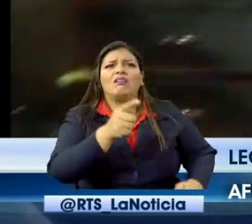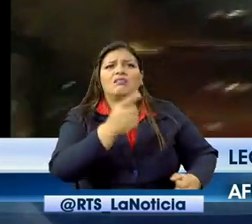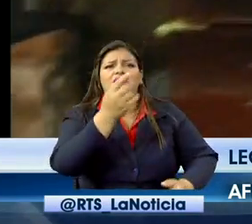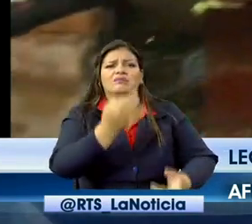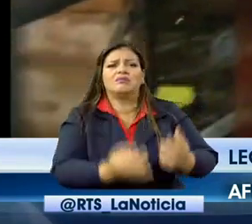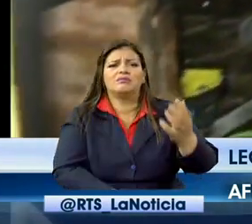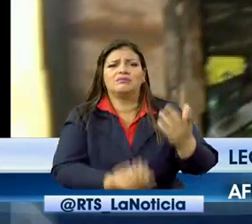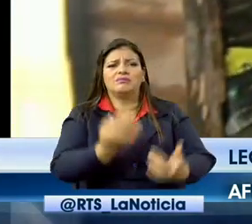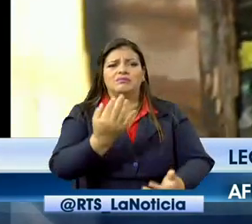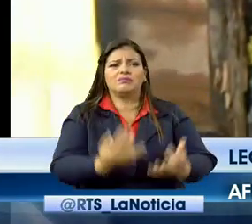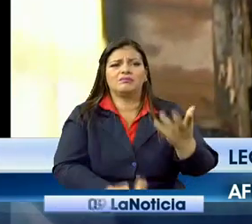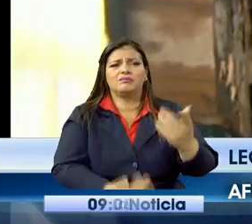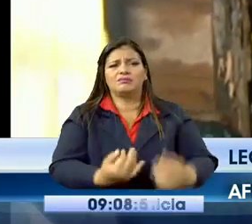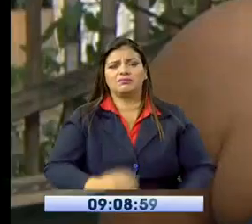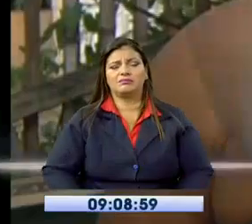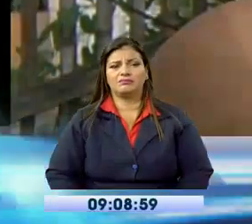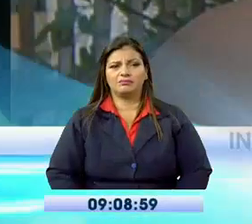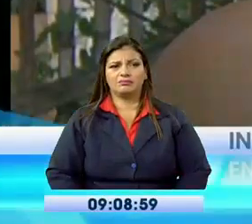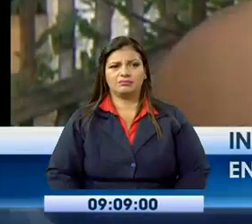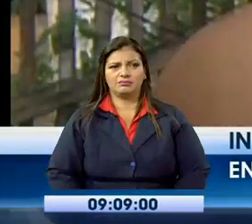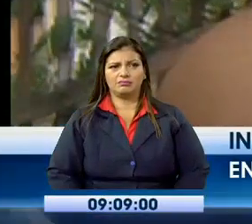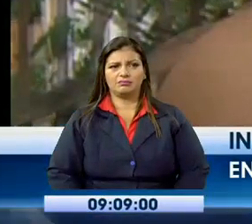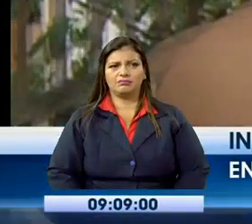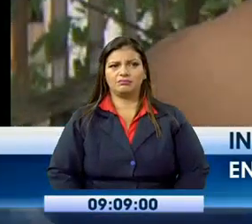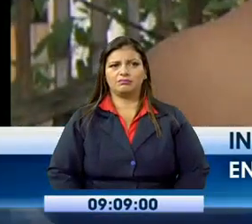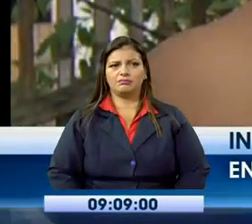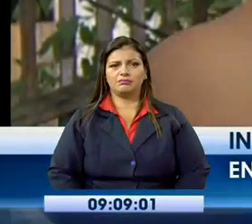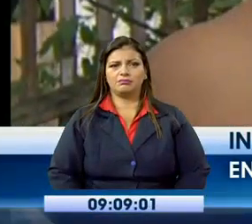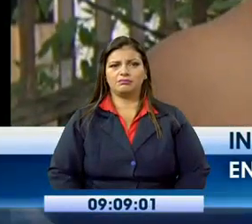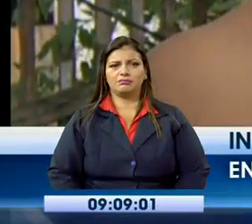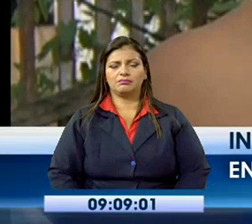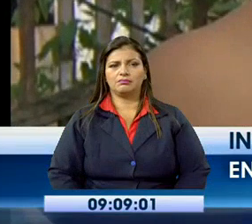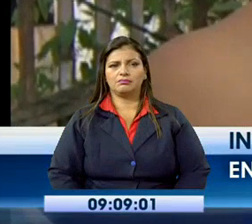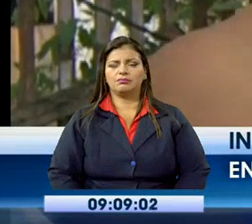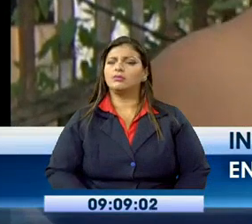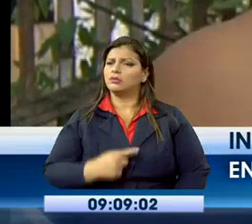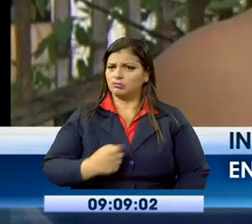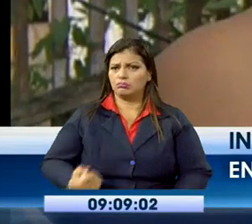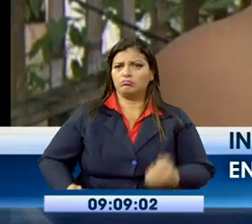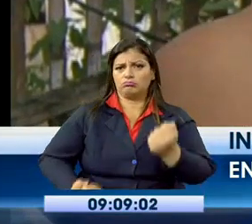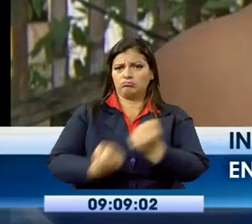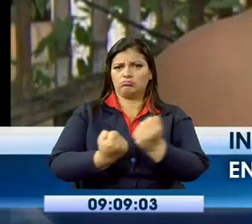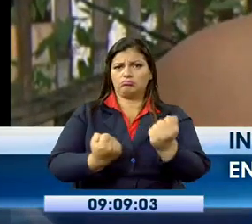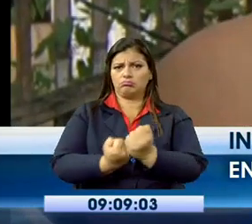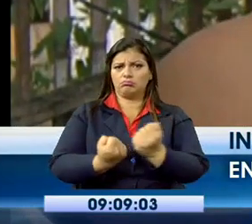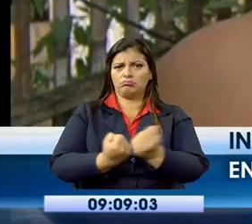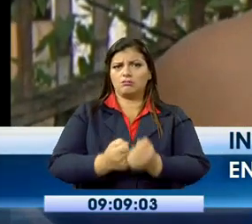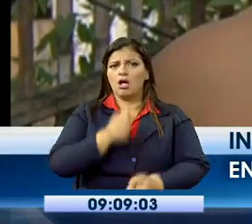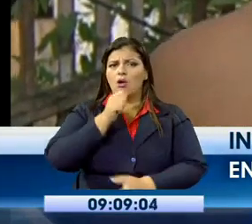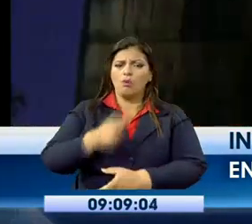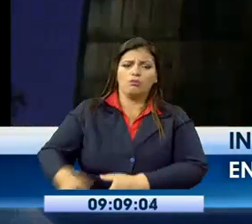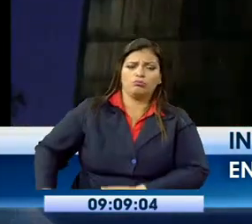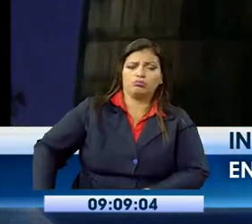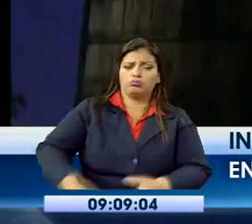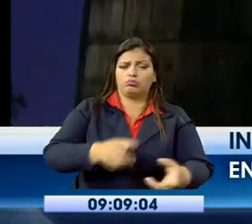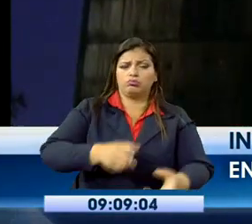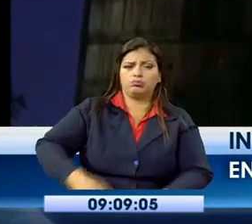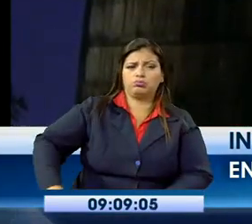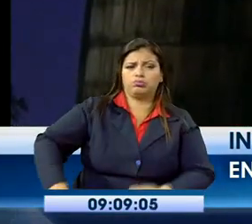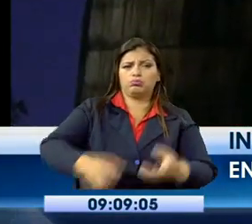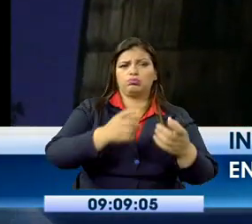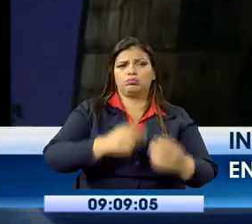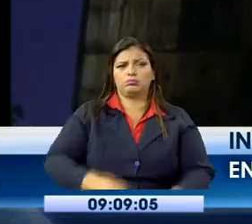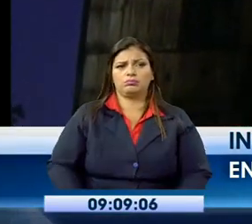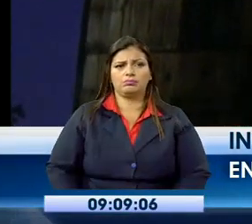y salí a carrera a apoyarle aquí a los vecinos para que subimos a ayudarle a apagarle el fuego porque se estaba subiendo demasiado. No saben